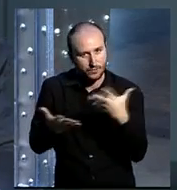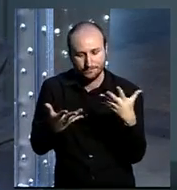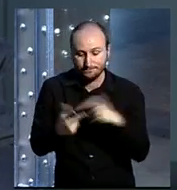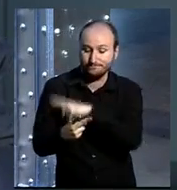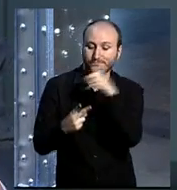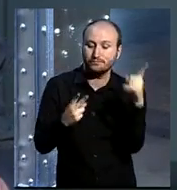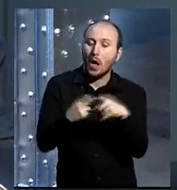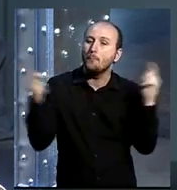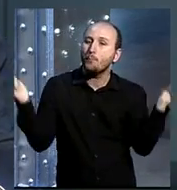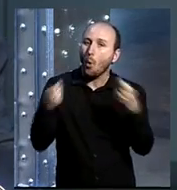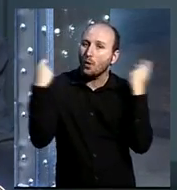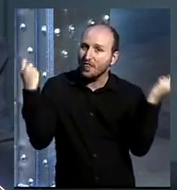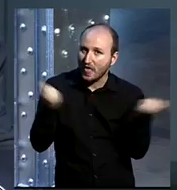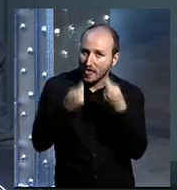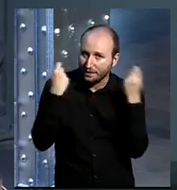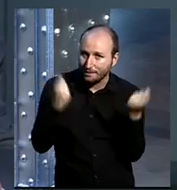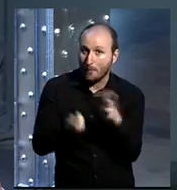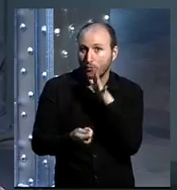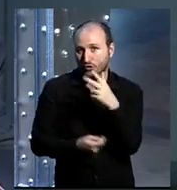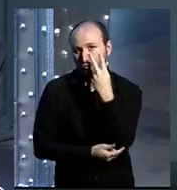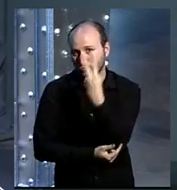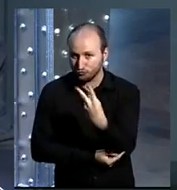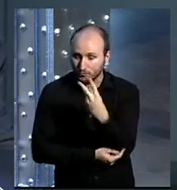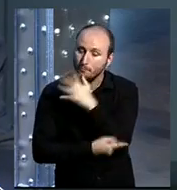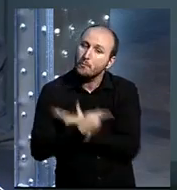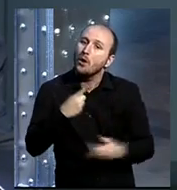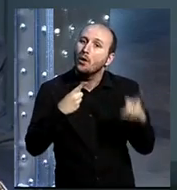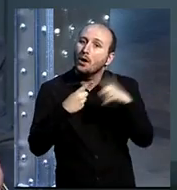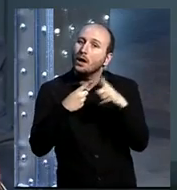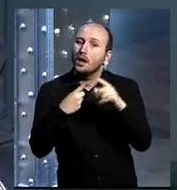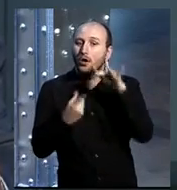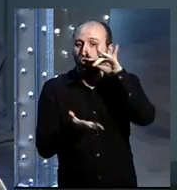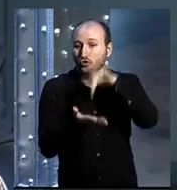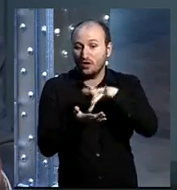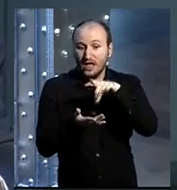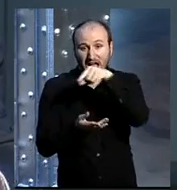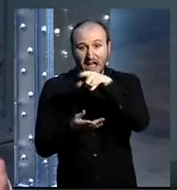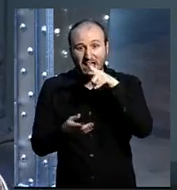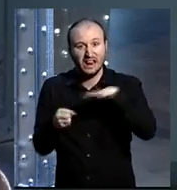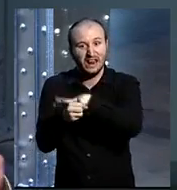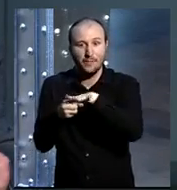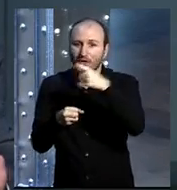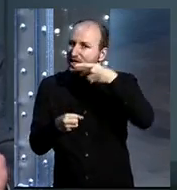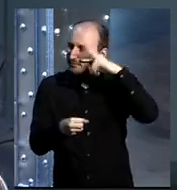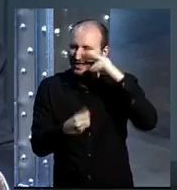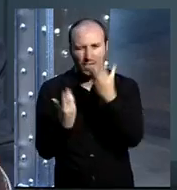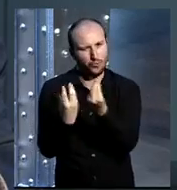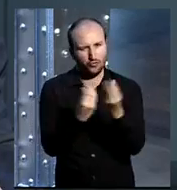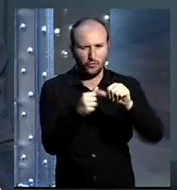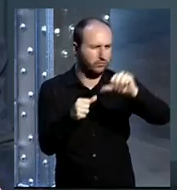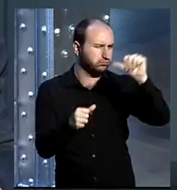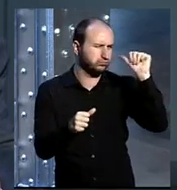la publicidad, y yo por dos razones. Lo primero, porque quizás es el lugar donde más experiencia tenemos de qué hacer,